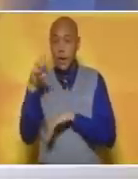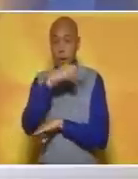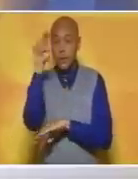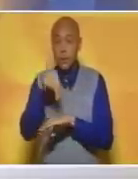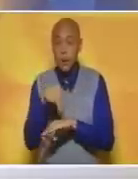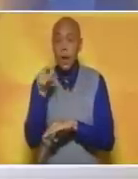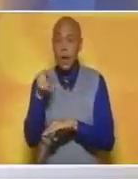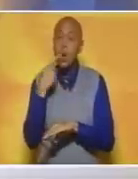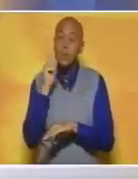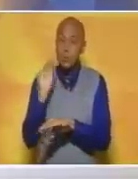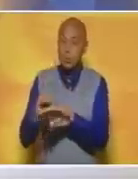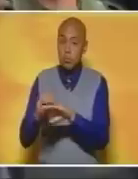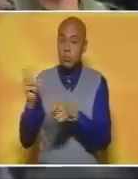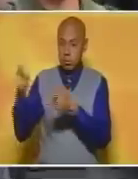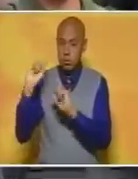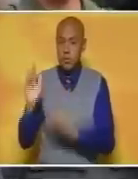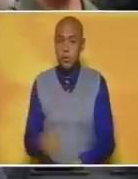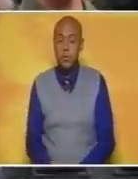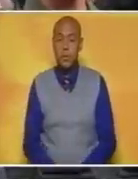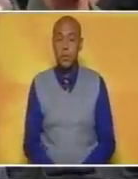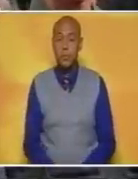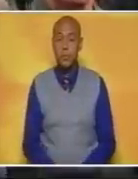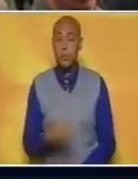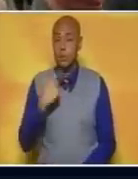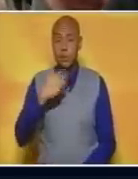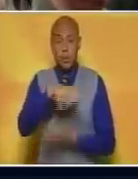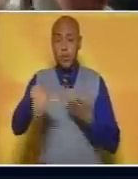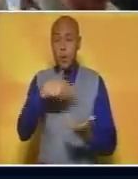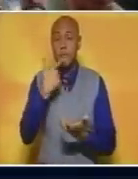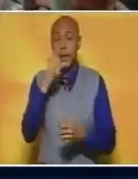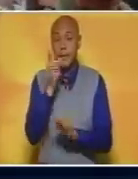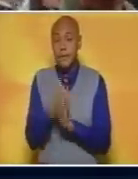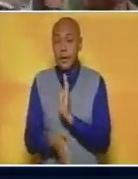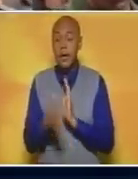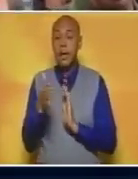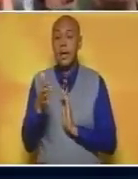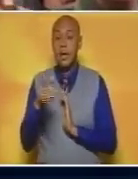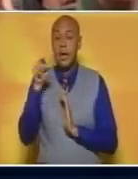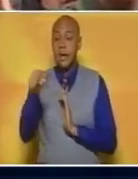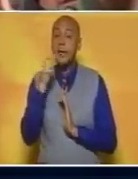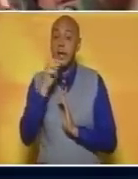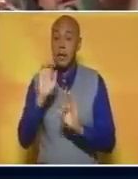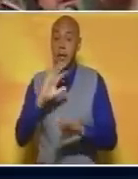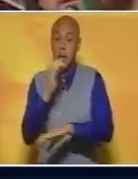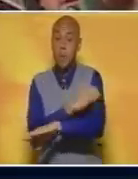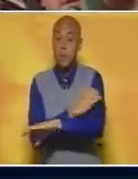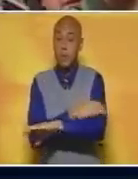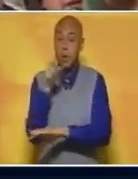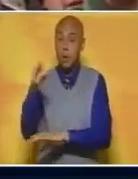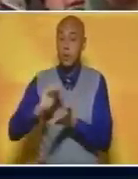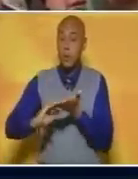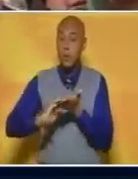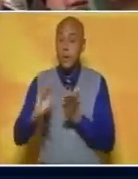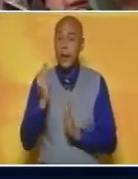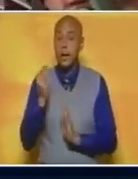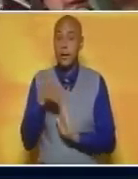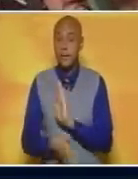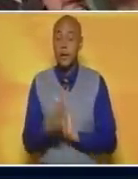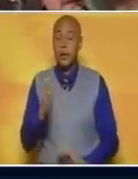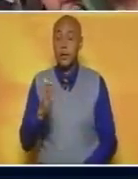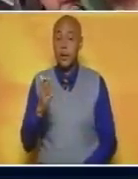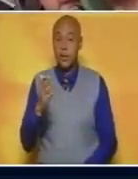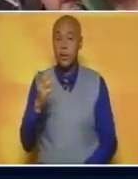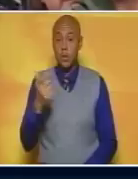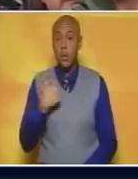sea solicitada. Eso es un problema que tiene que resolver la oposición. Nosotros hay una